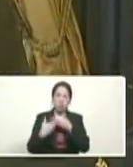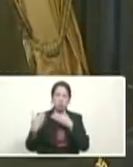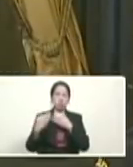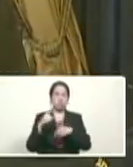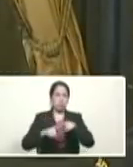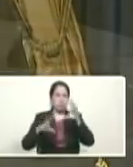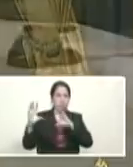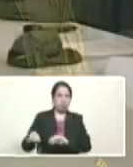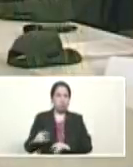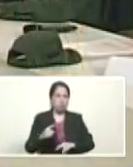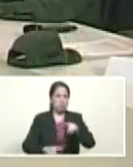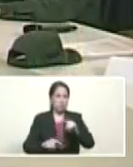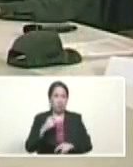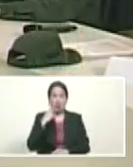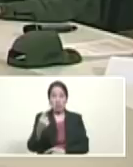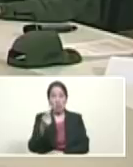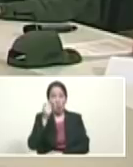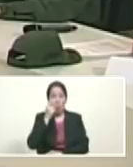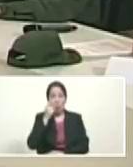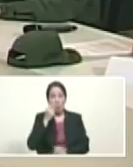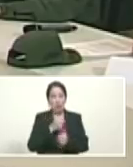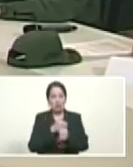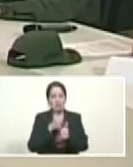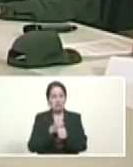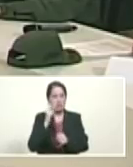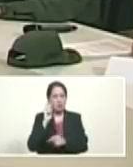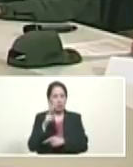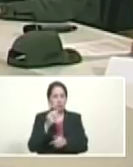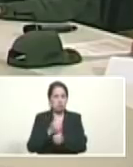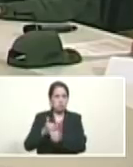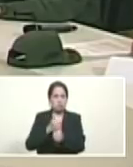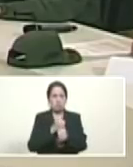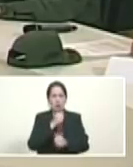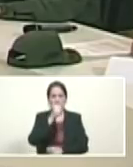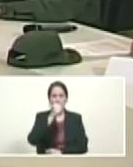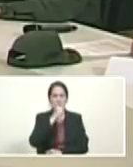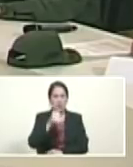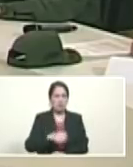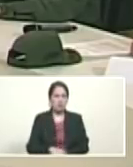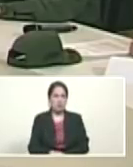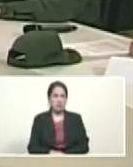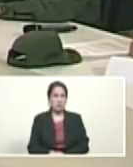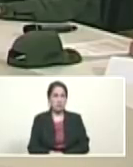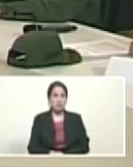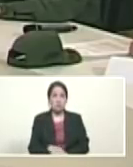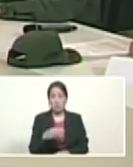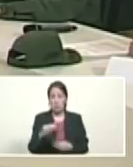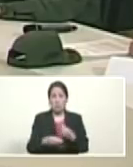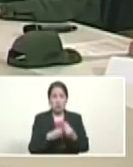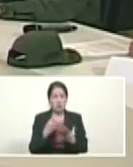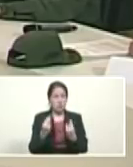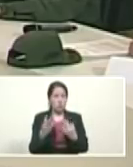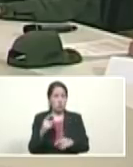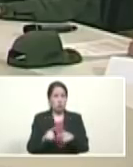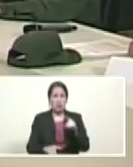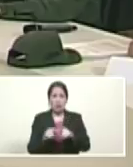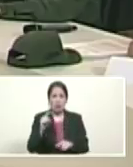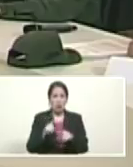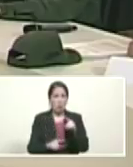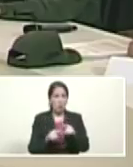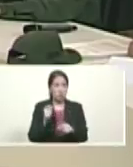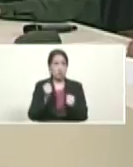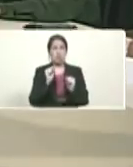asesor john bolton en rueda de prensa vamos a hacer muchas cosas en el terreno ofensivo